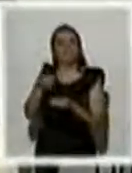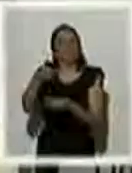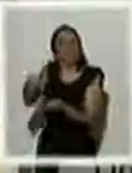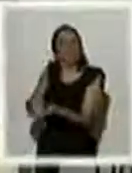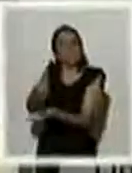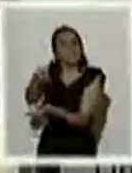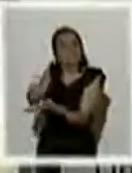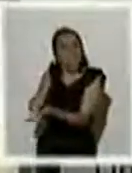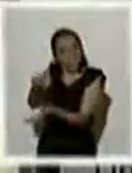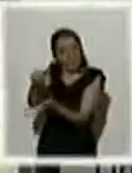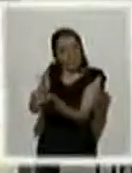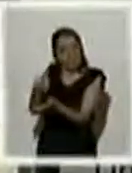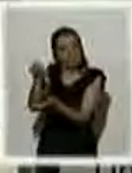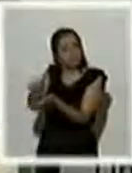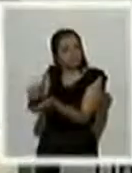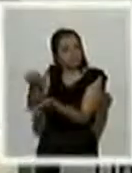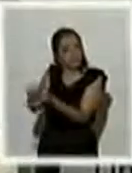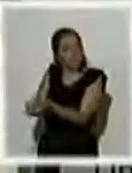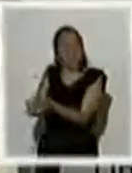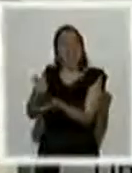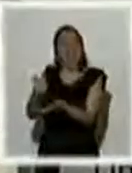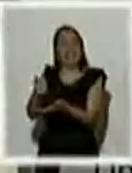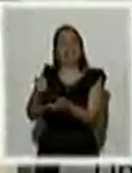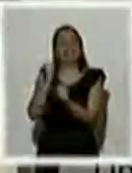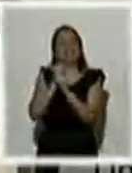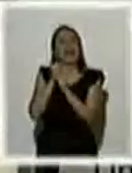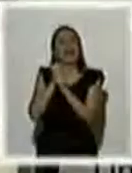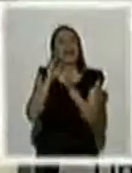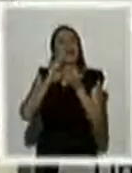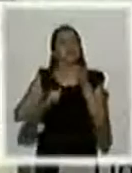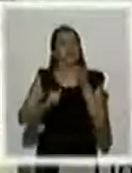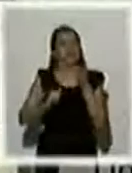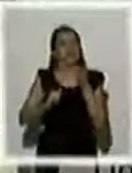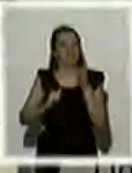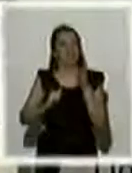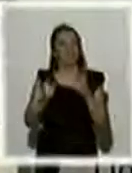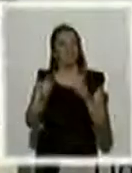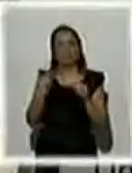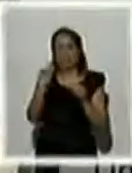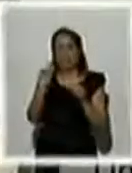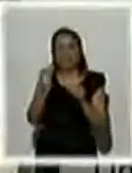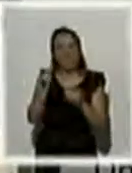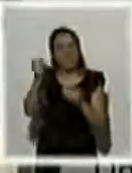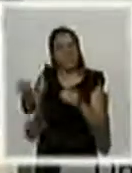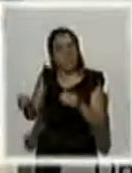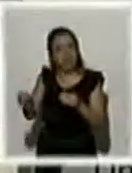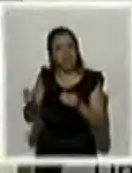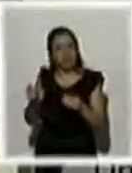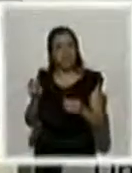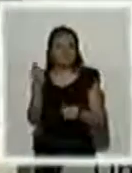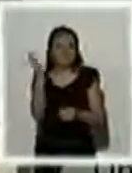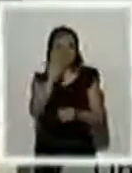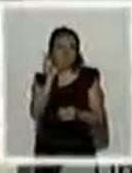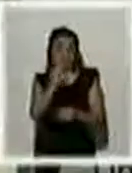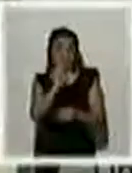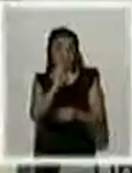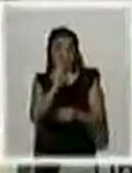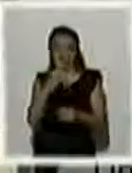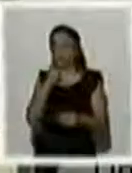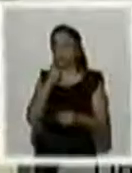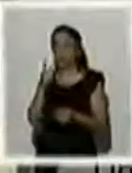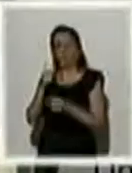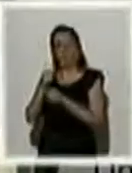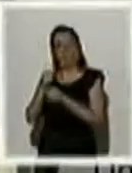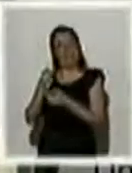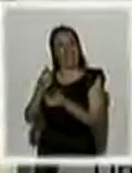mensual a las pequeñas y medianas empresas por cada trabajador en blanco que incorpore y creando un fondo para que, si los